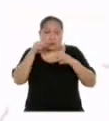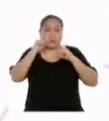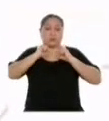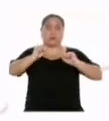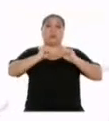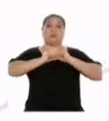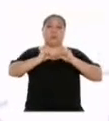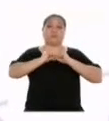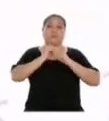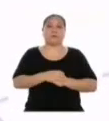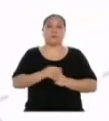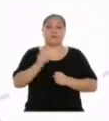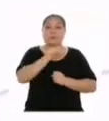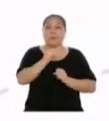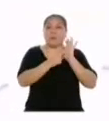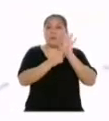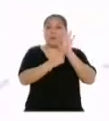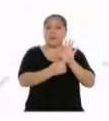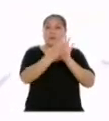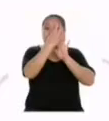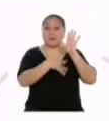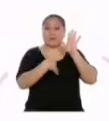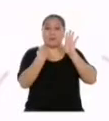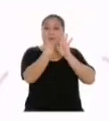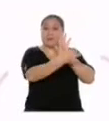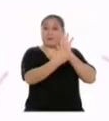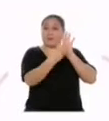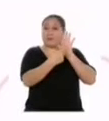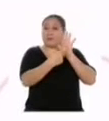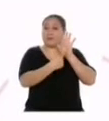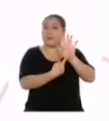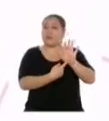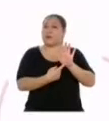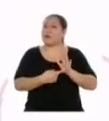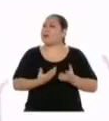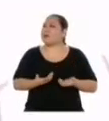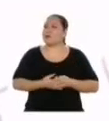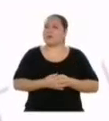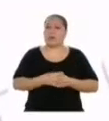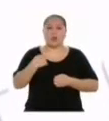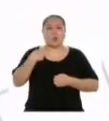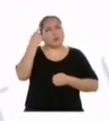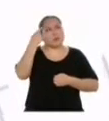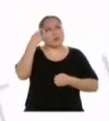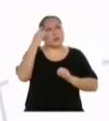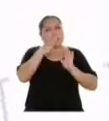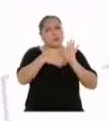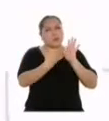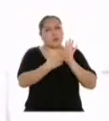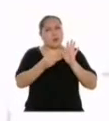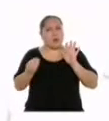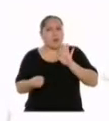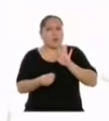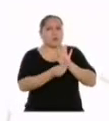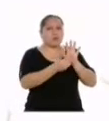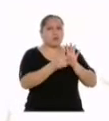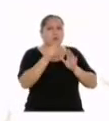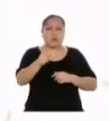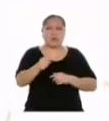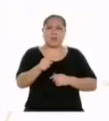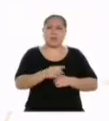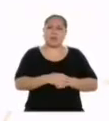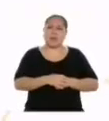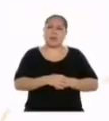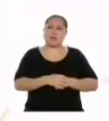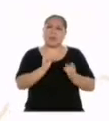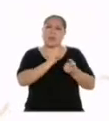física. ¿Presentarás la tabla que hicieron con la producción? Estaba pensando colocarla como referencia, porque en esta ocasión